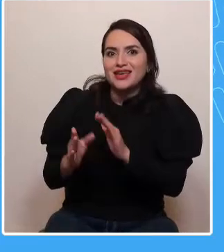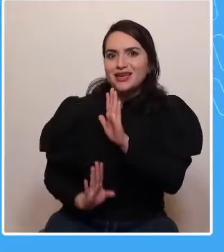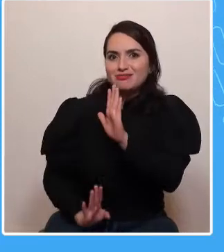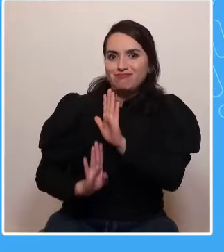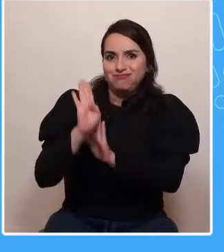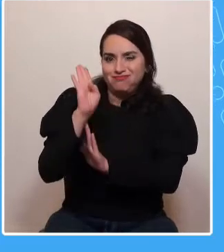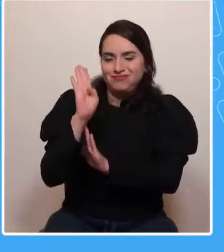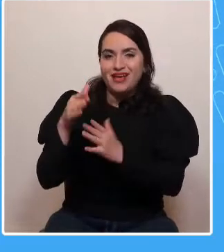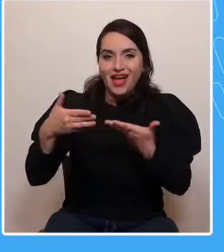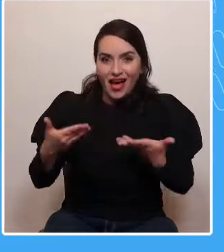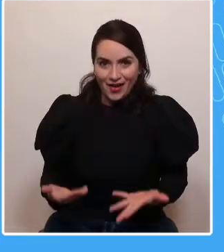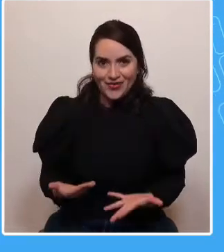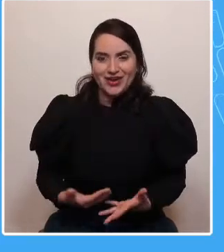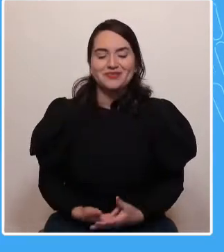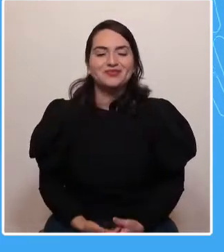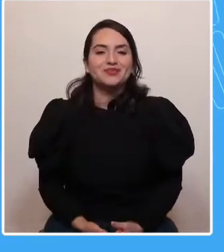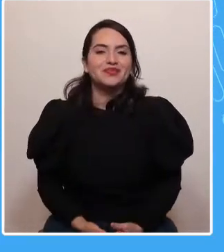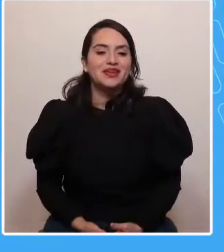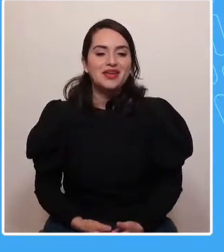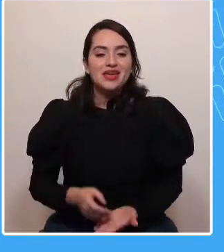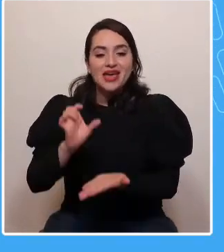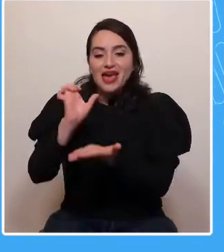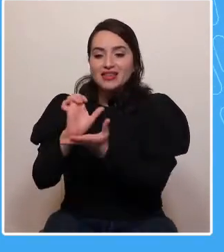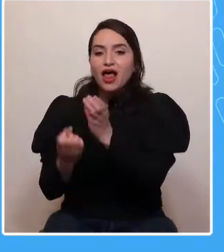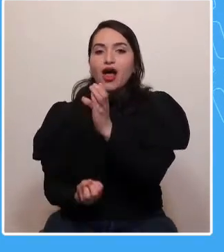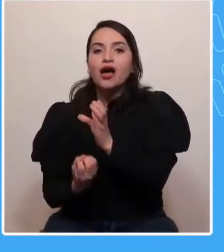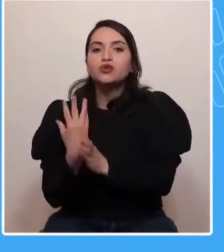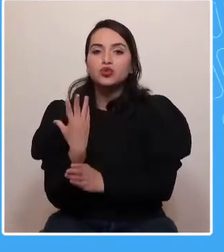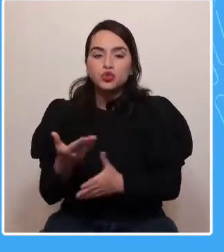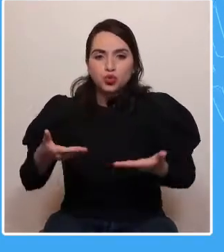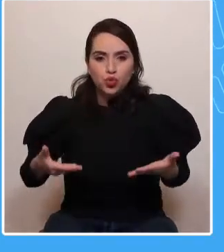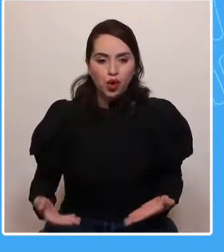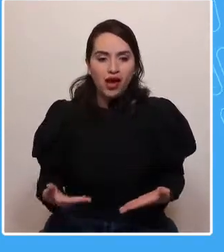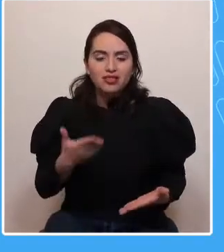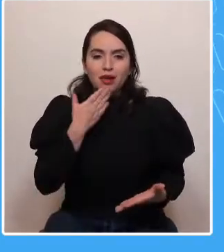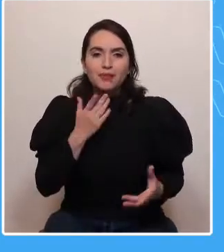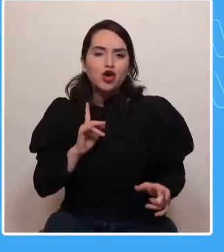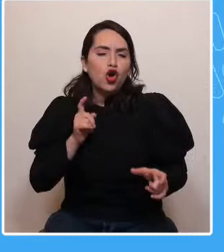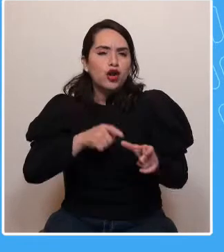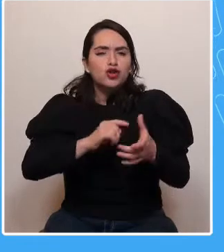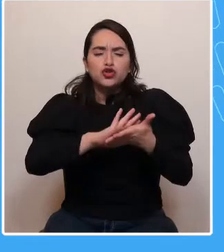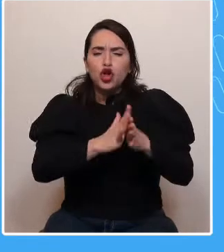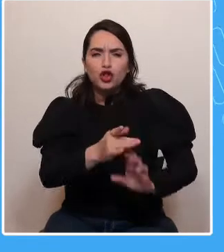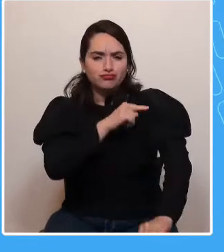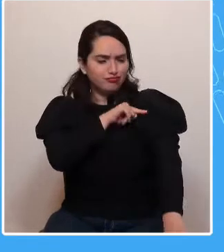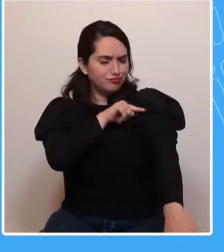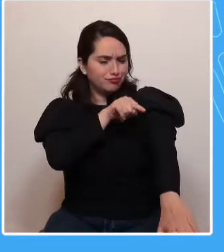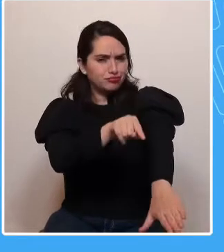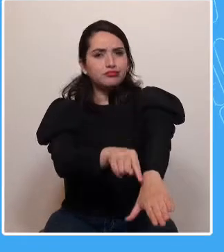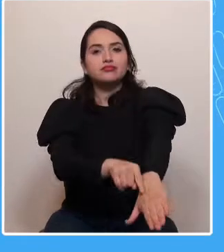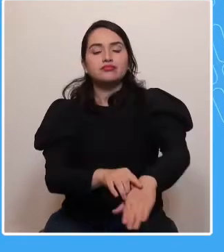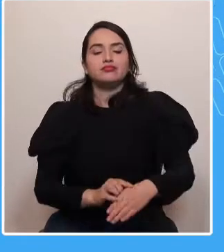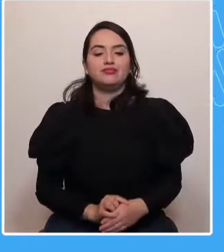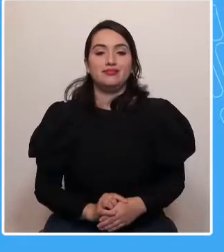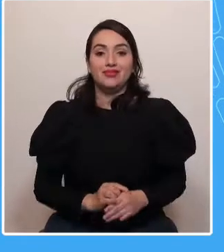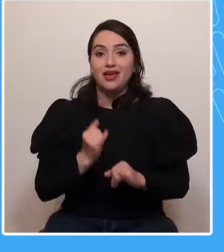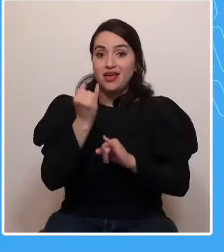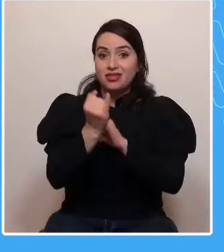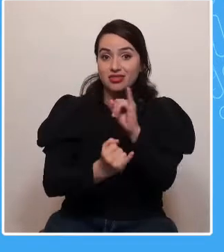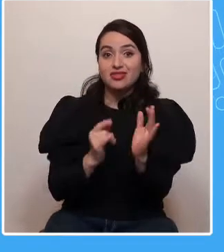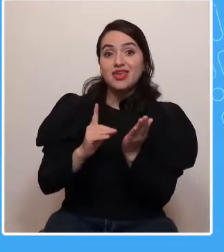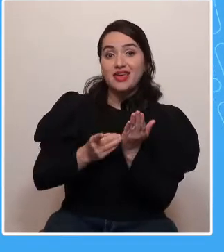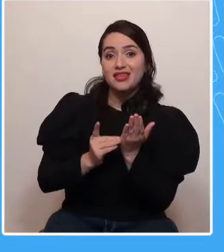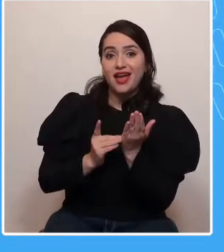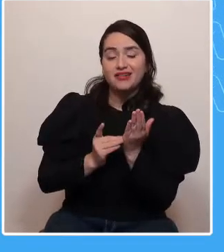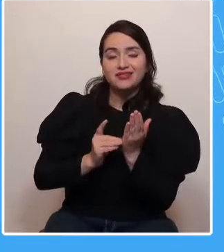este siglo. Un Estado actualizado y conectado en todo el territorio. En ese espacio digital, lo central